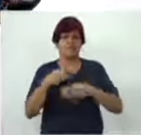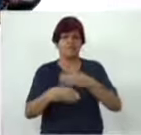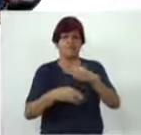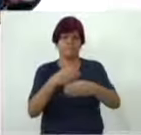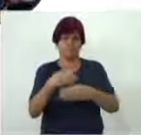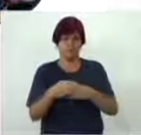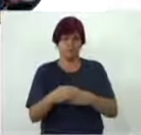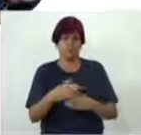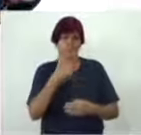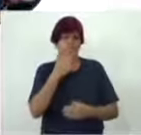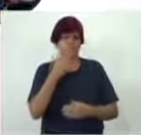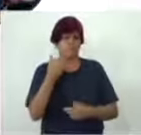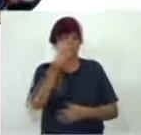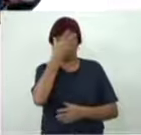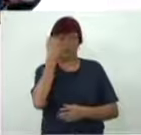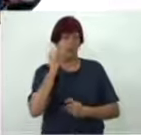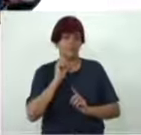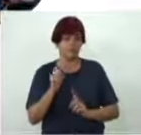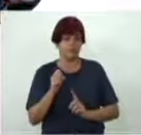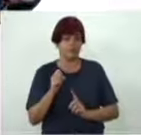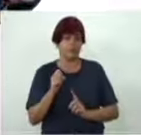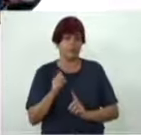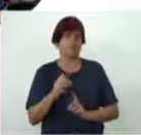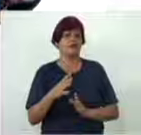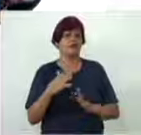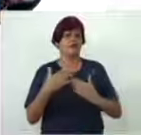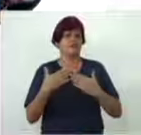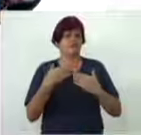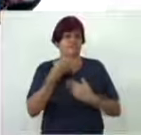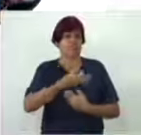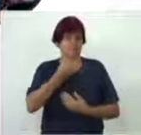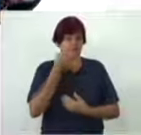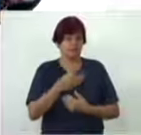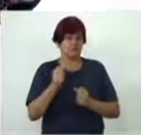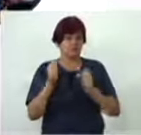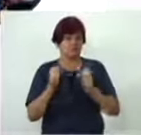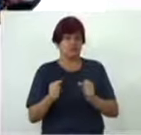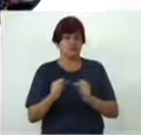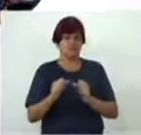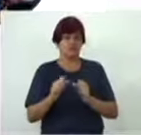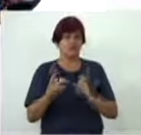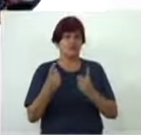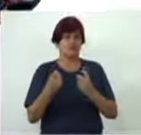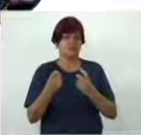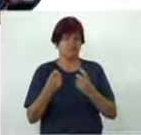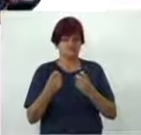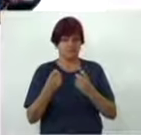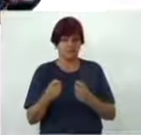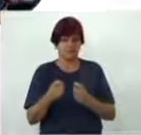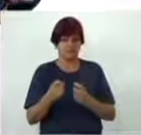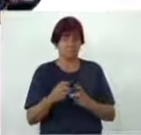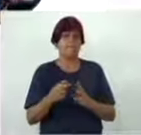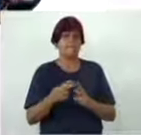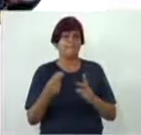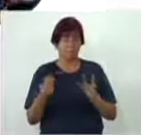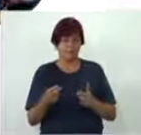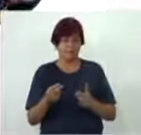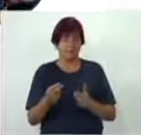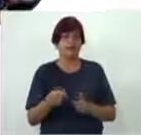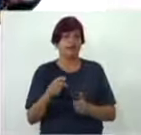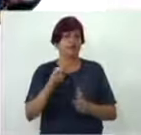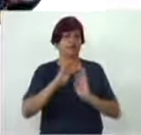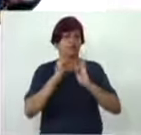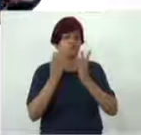de calidad. Sin perder de vista, el enfoque lúdico se mantiene como un requerimiento esencial a partir de que todas